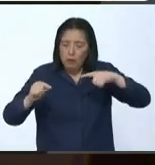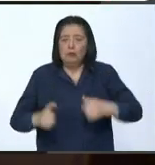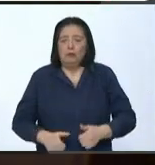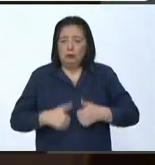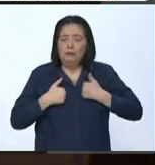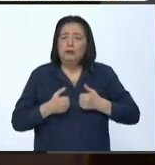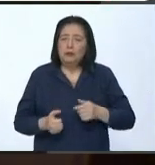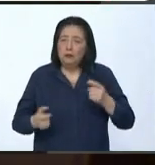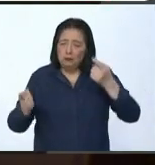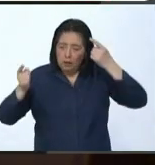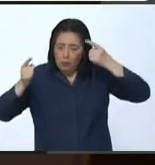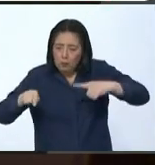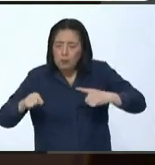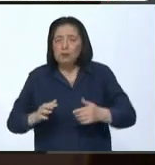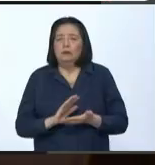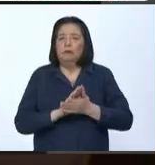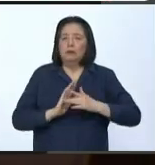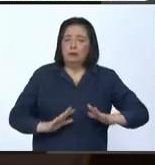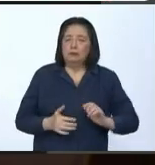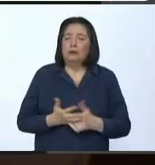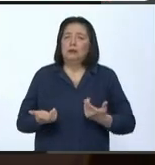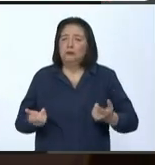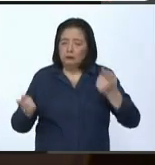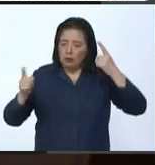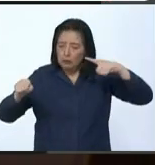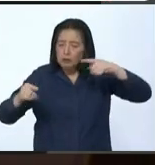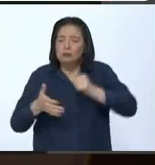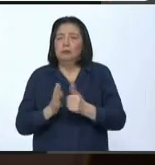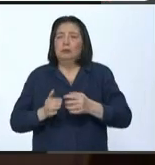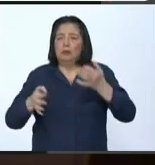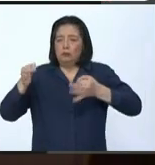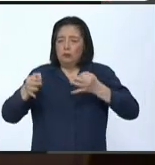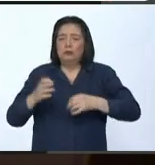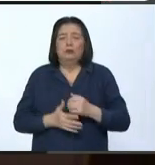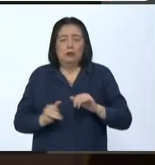la paz, por la justicia, por la igualdad.